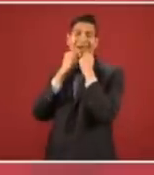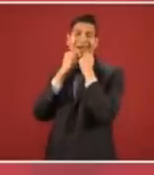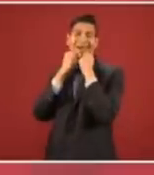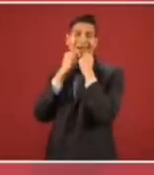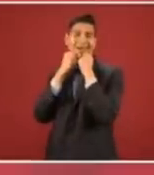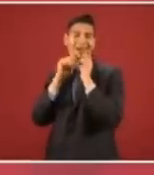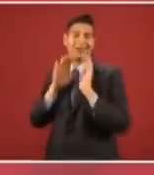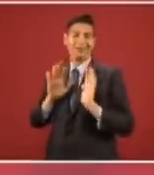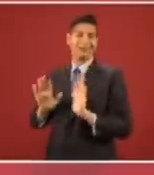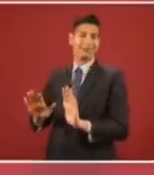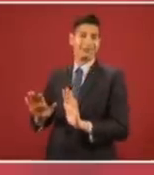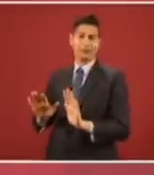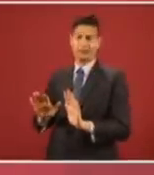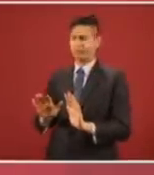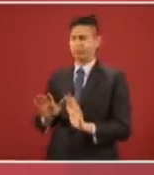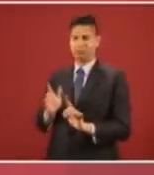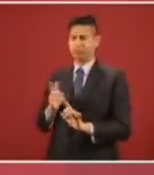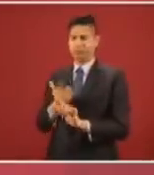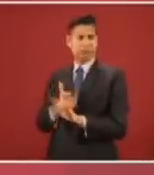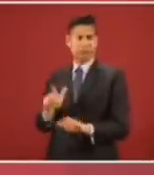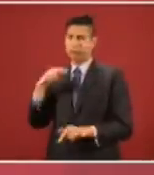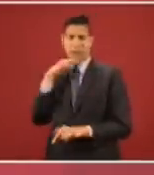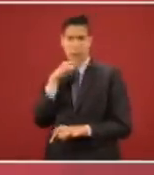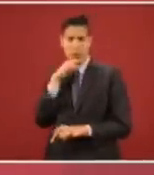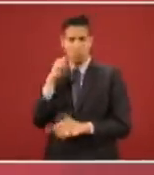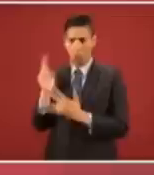con la consigna de mátalos en caliente,